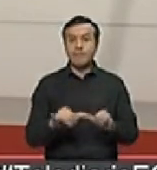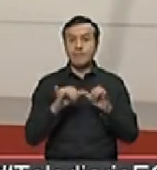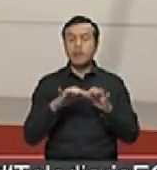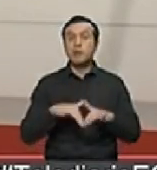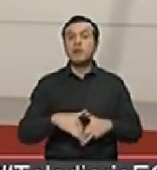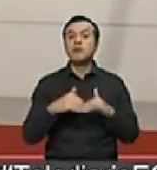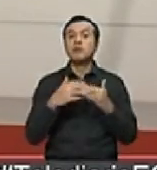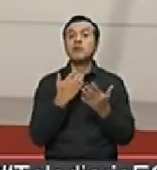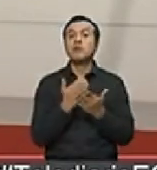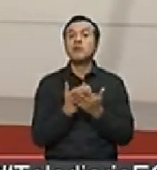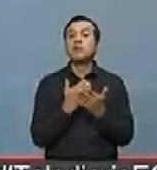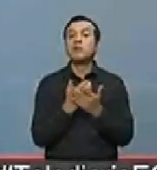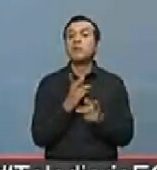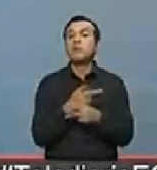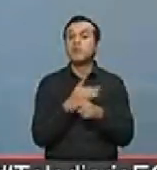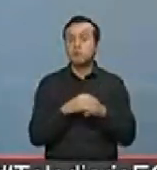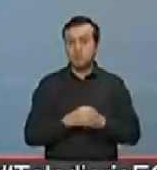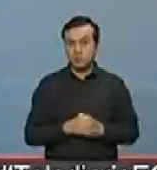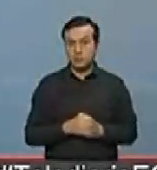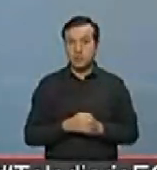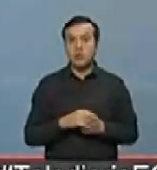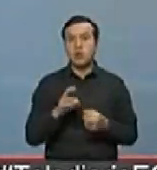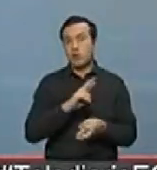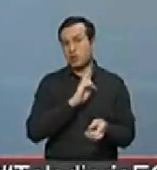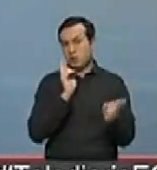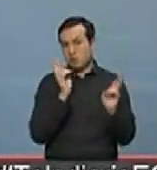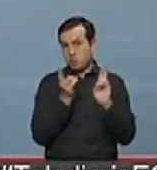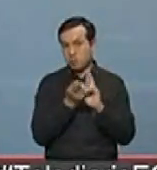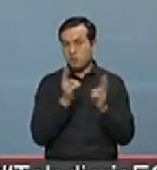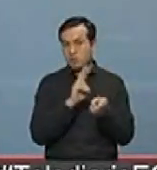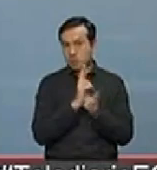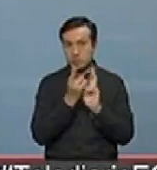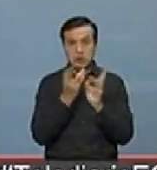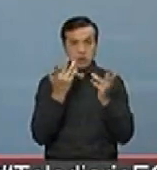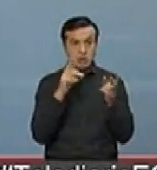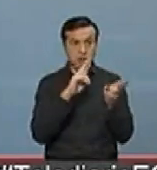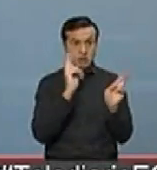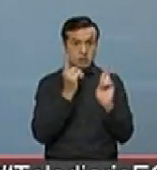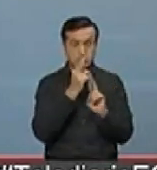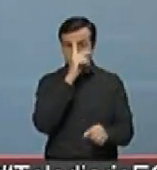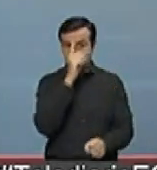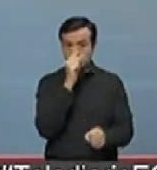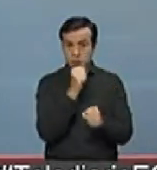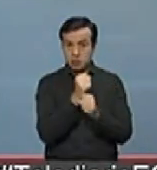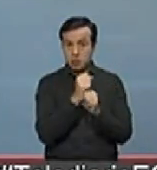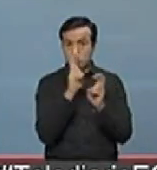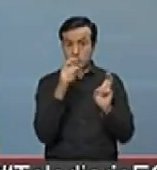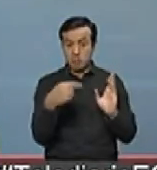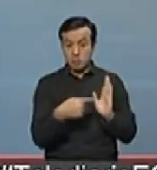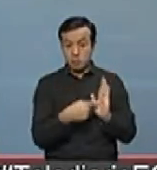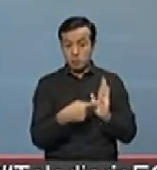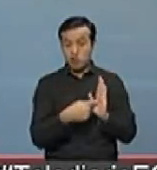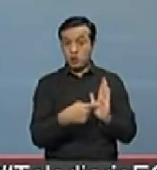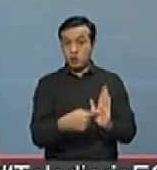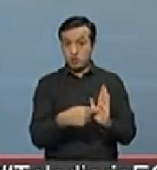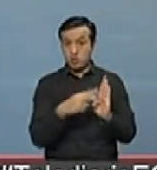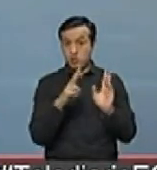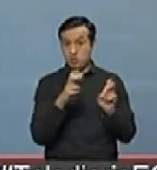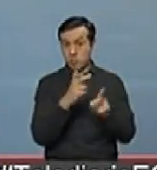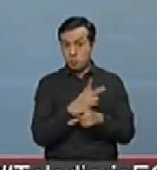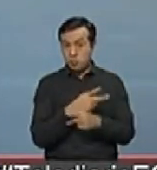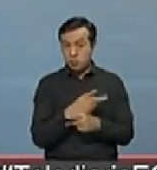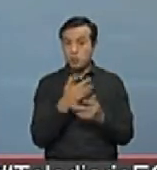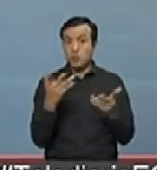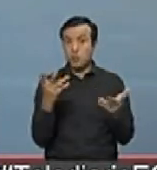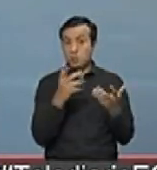reactivación económica y productiva. ¿Se han presentado estas reformas o se han trabajado estas reformas de tipo tributario, de tipo productivo,